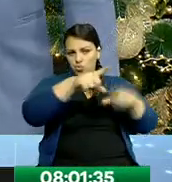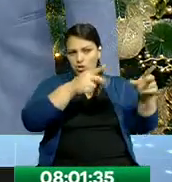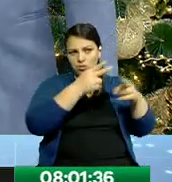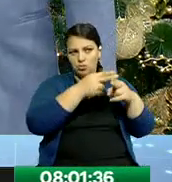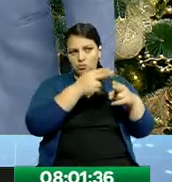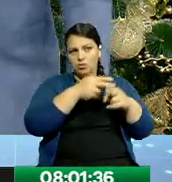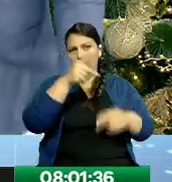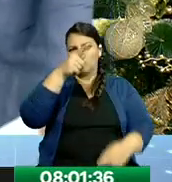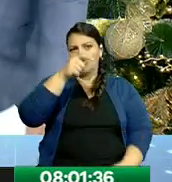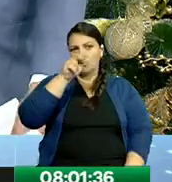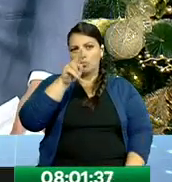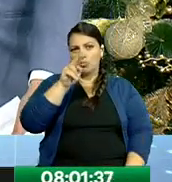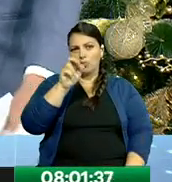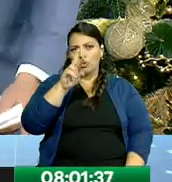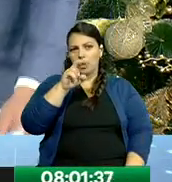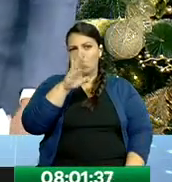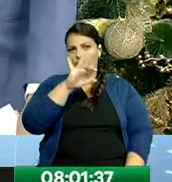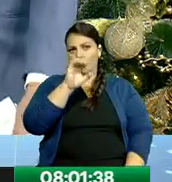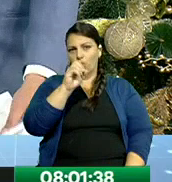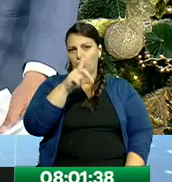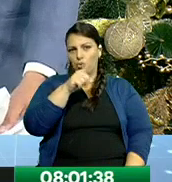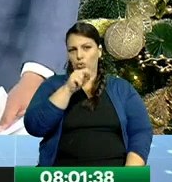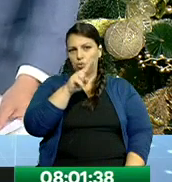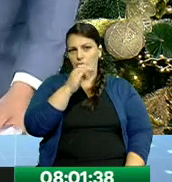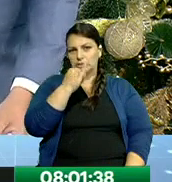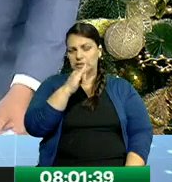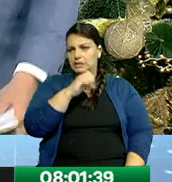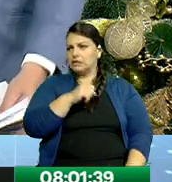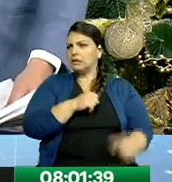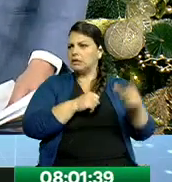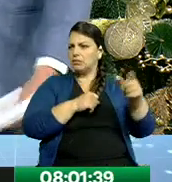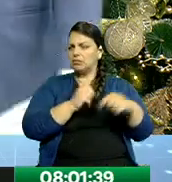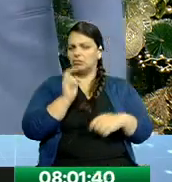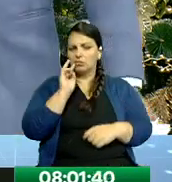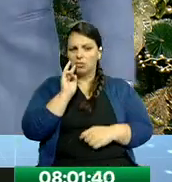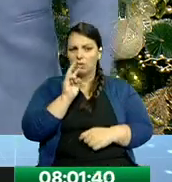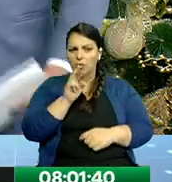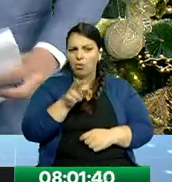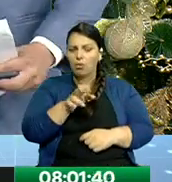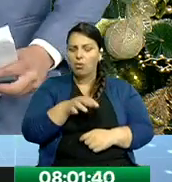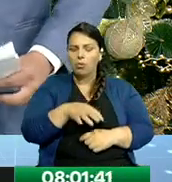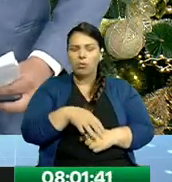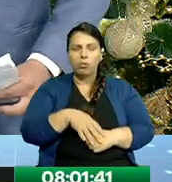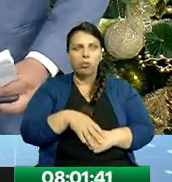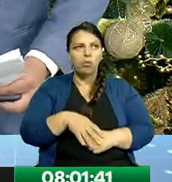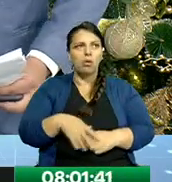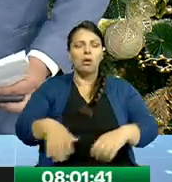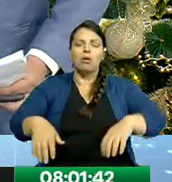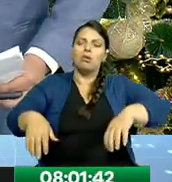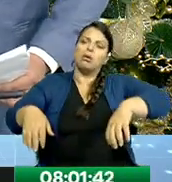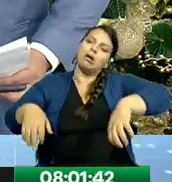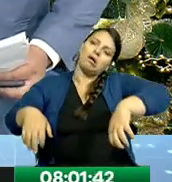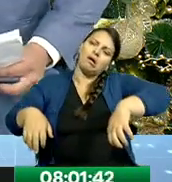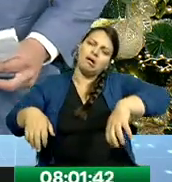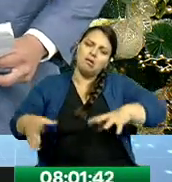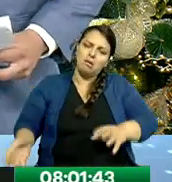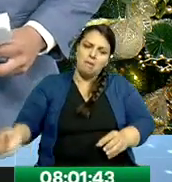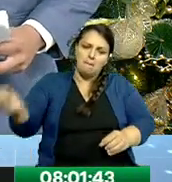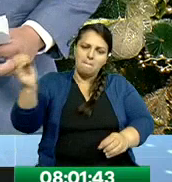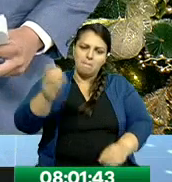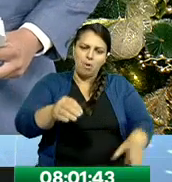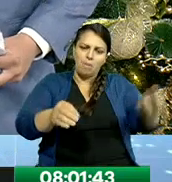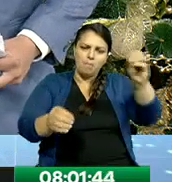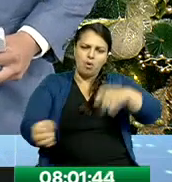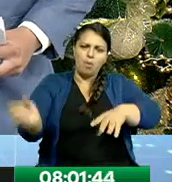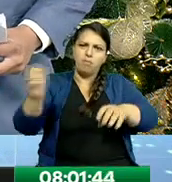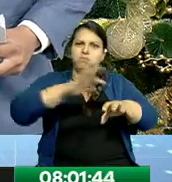400 años viejos en una sola, en un solo pilo, en una sola ruma. Y una cosa, créame, que fue de llorar, parecía la